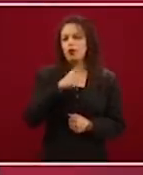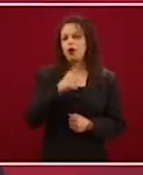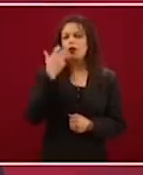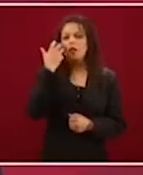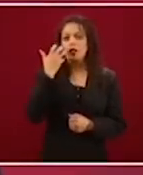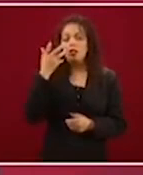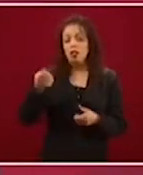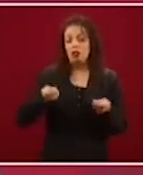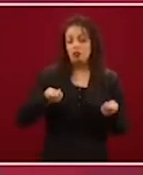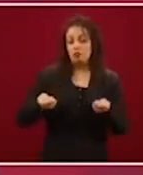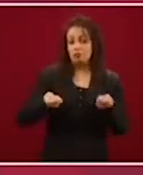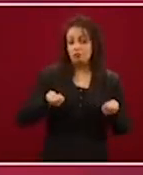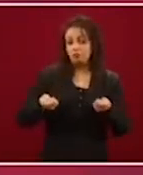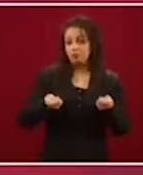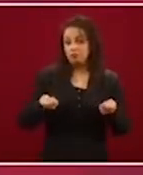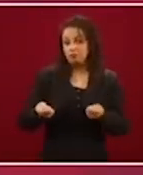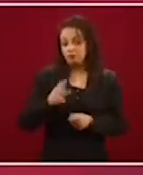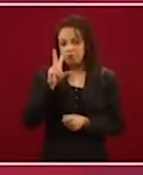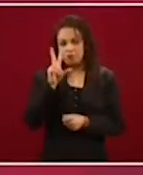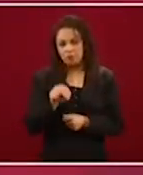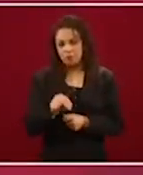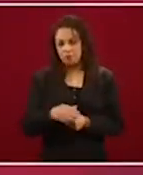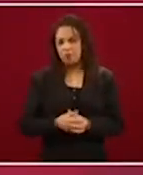Que nadie sea acarreado.